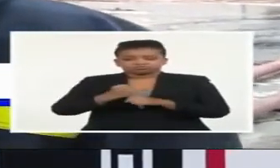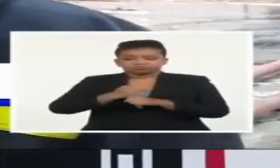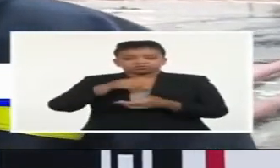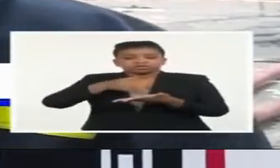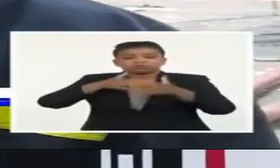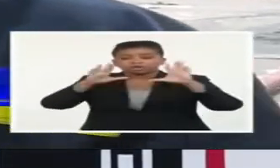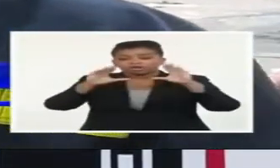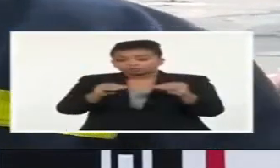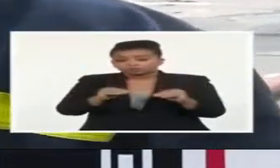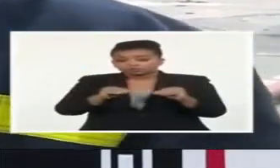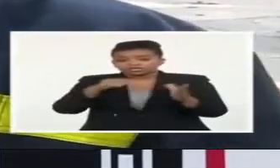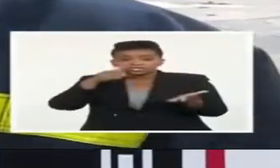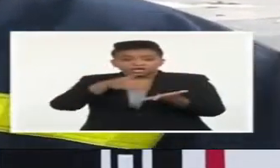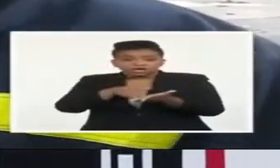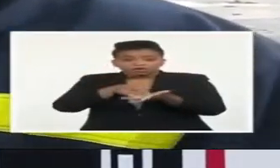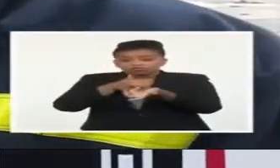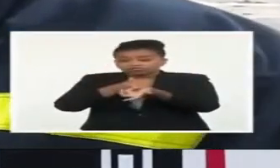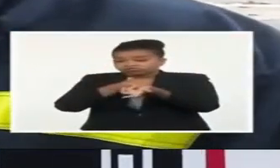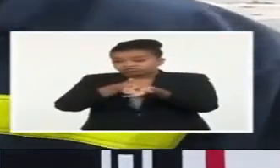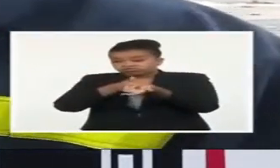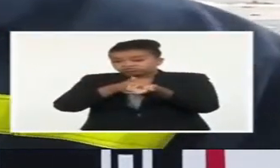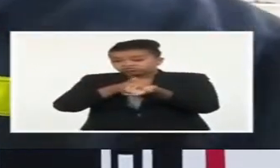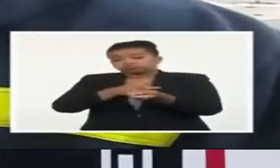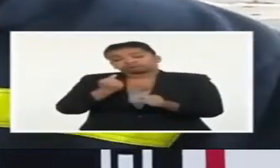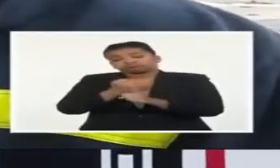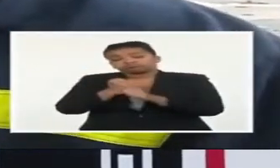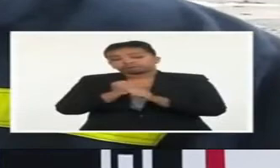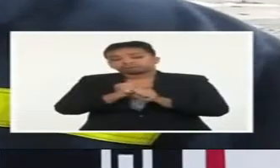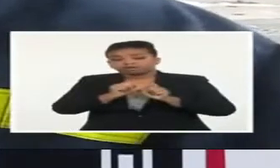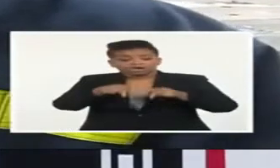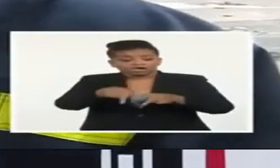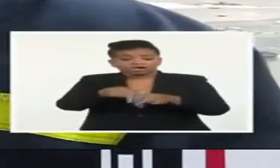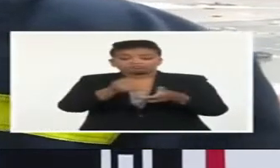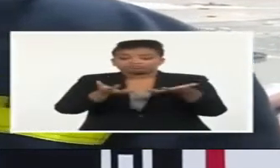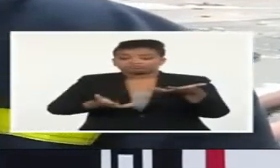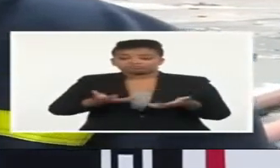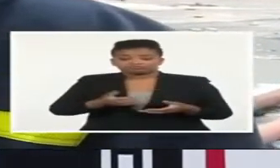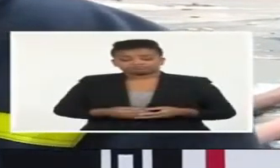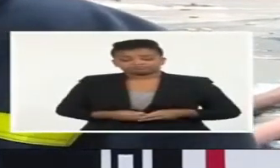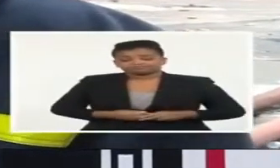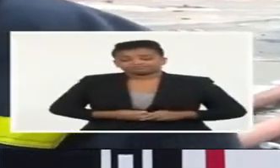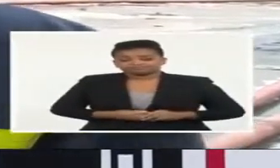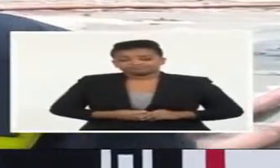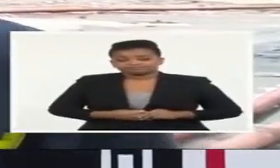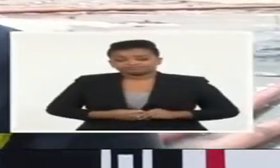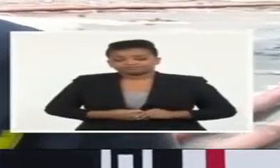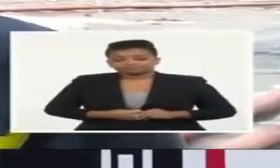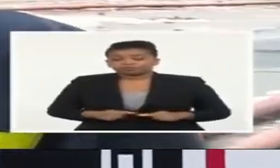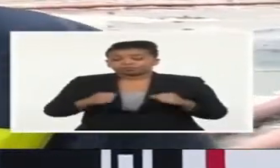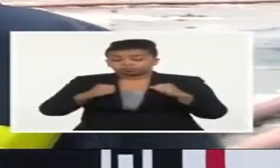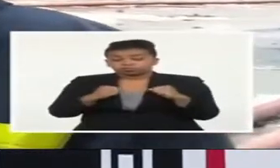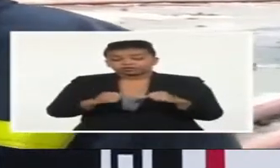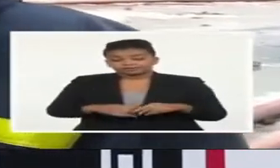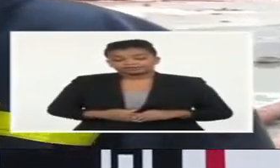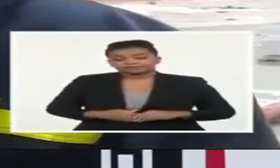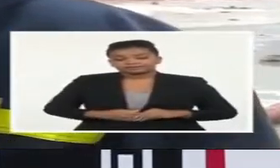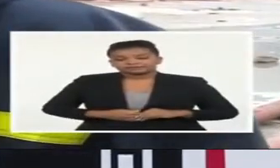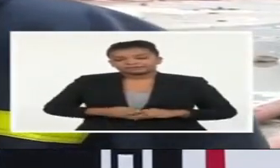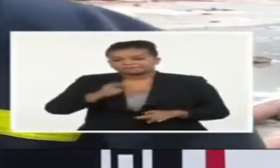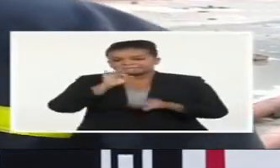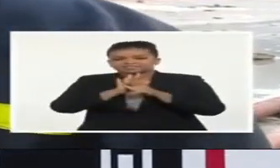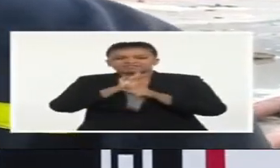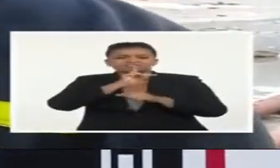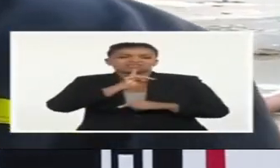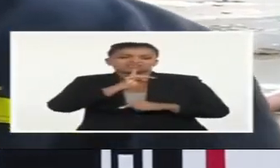de espuma, por falta de petróleo en el tanque de la bomba que tiene que arrancar.